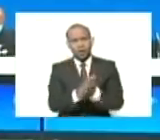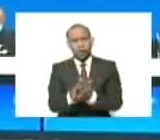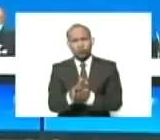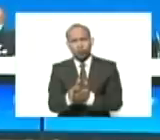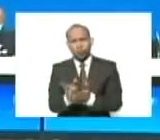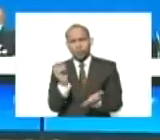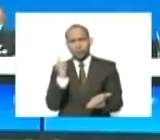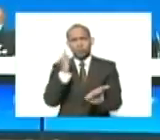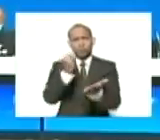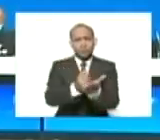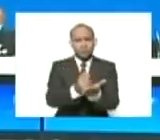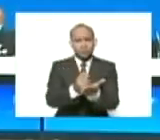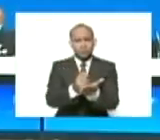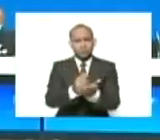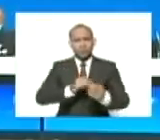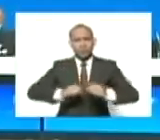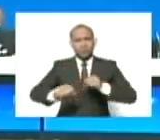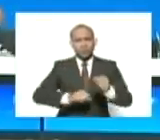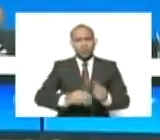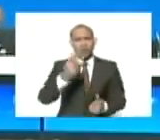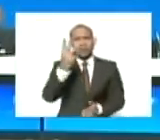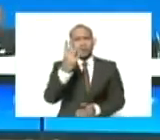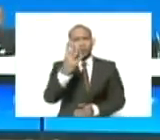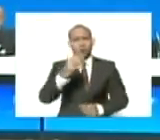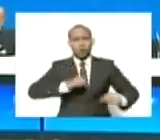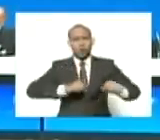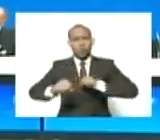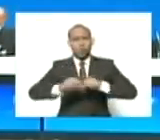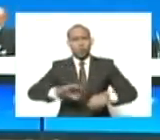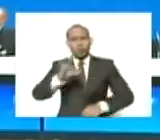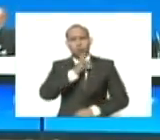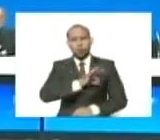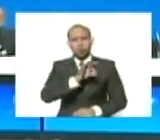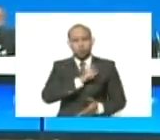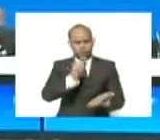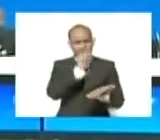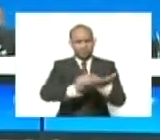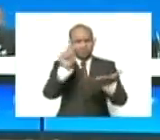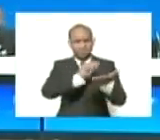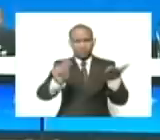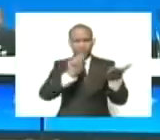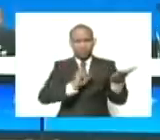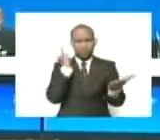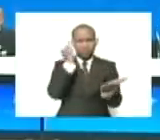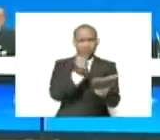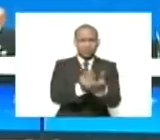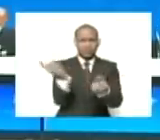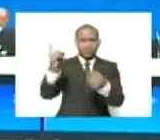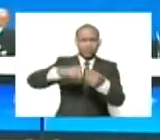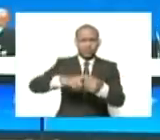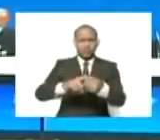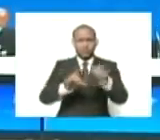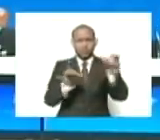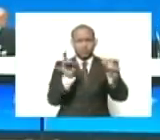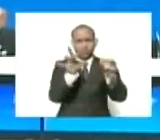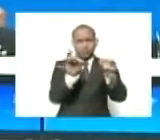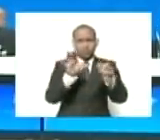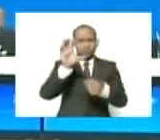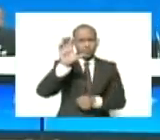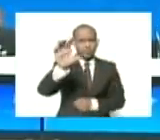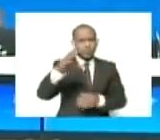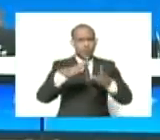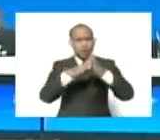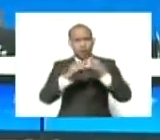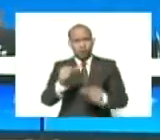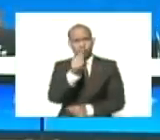nacional de los 34 movimientos sociales y la inscripción generalizada a través del carnet de la patria de